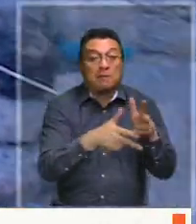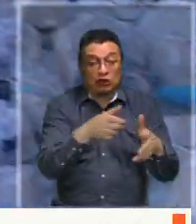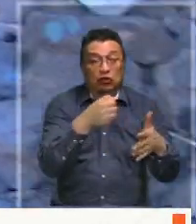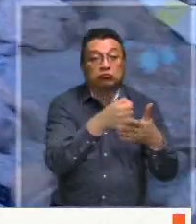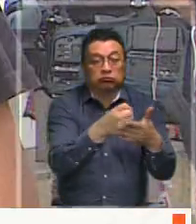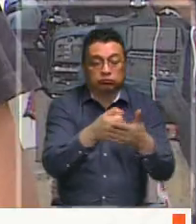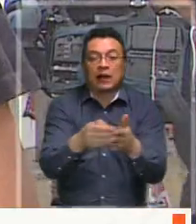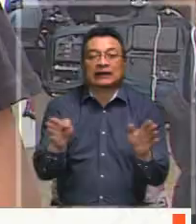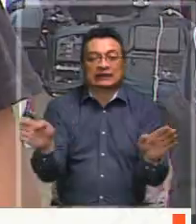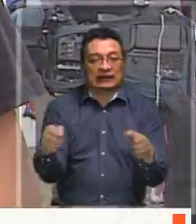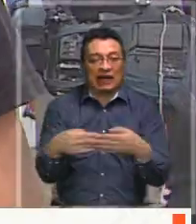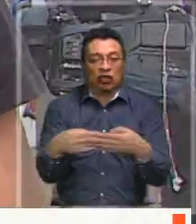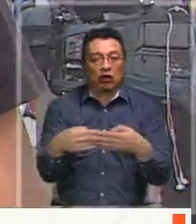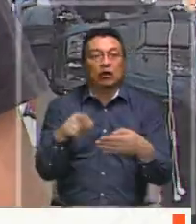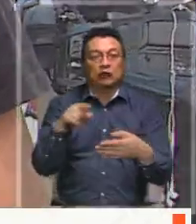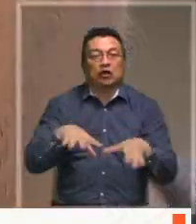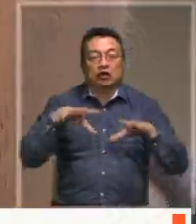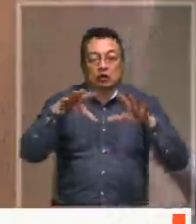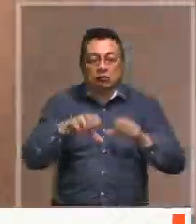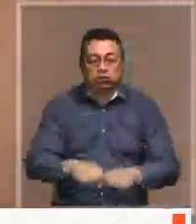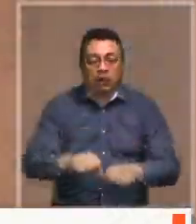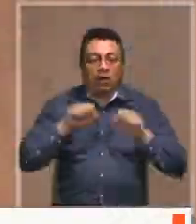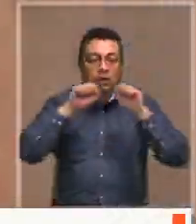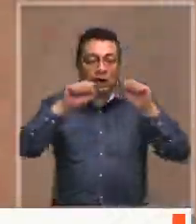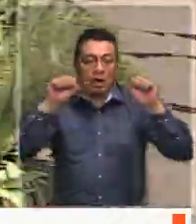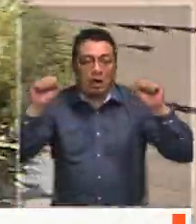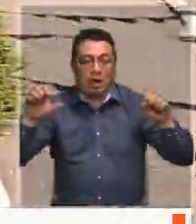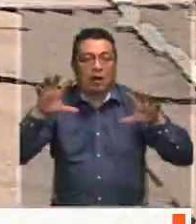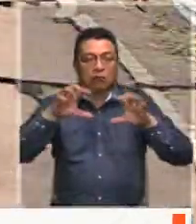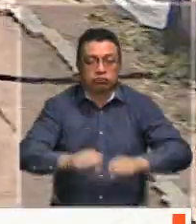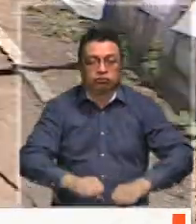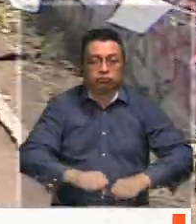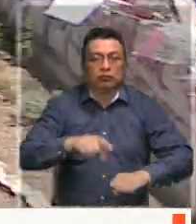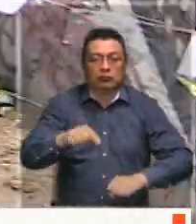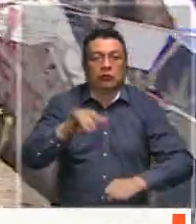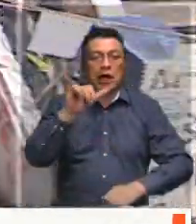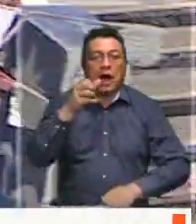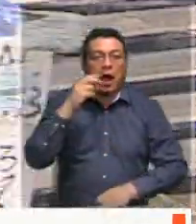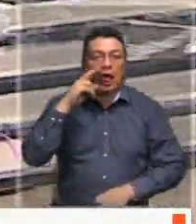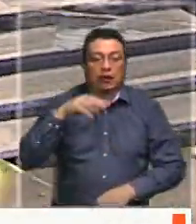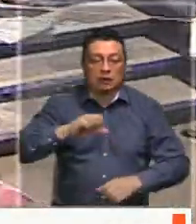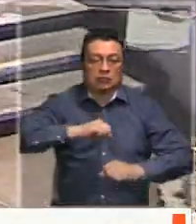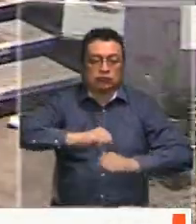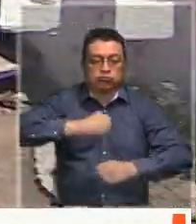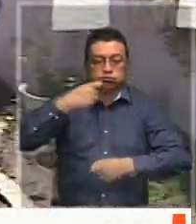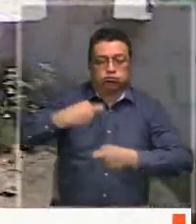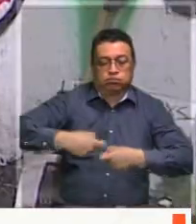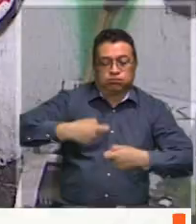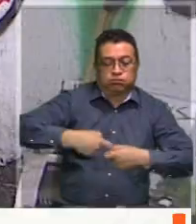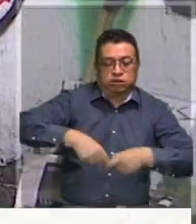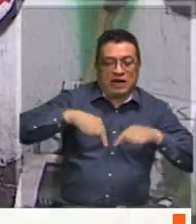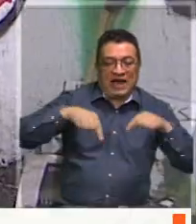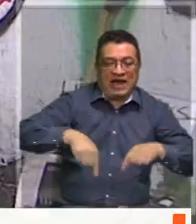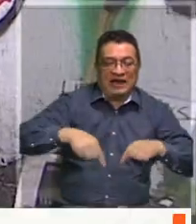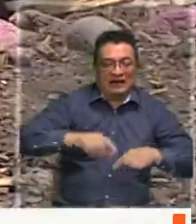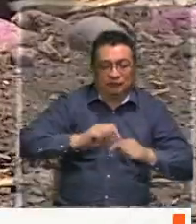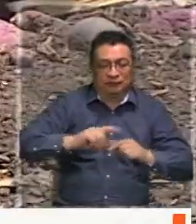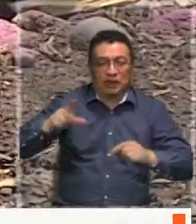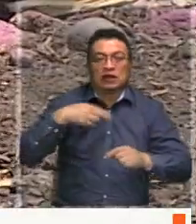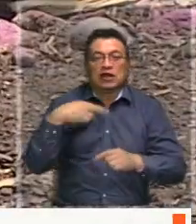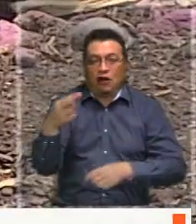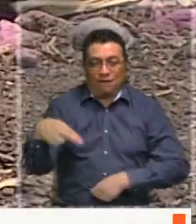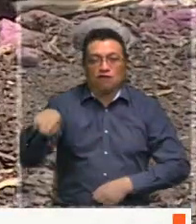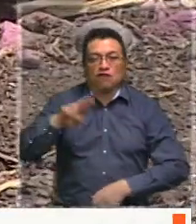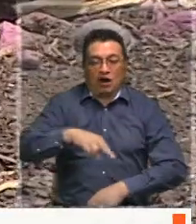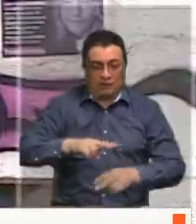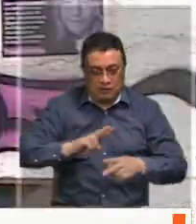cerró. Desde entonces fue tomado por manifestantes que lo convirtieron en el Jardín de la Resistencia y que ahora se busca volver a